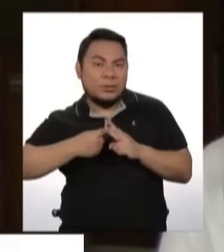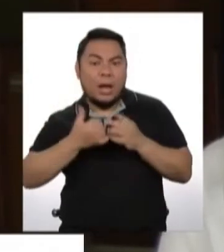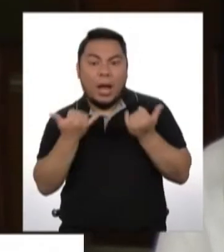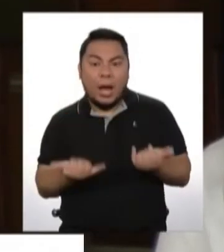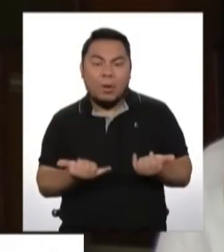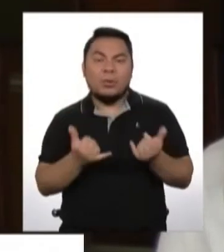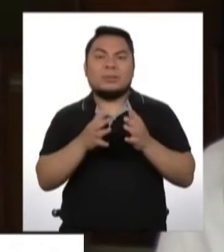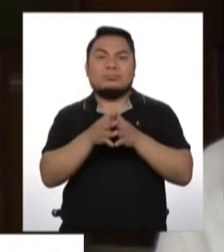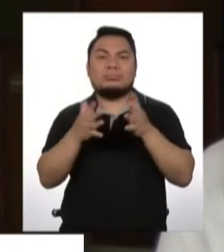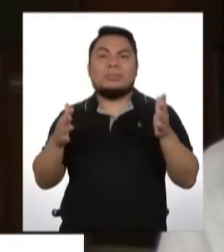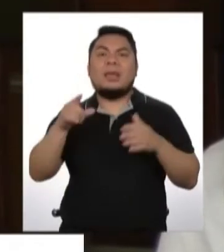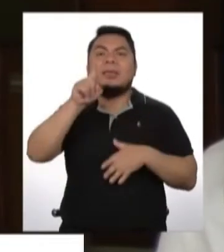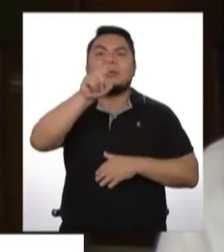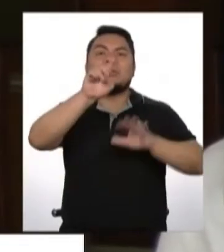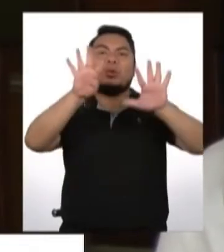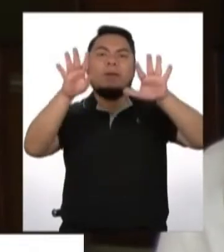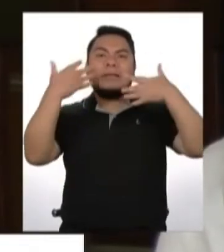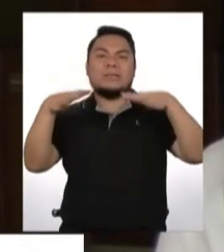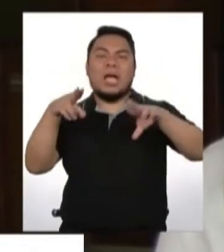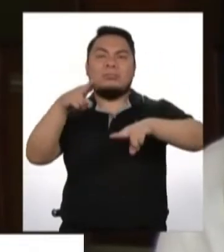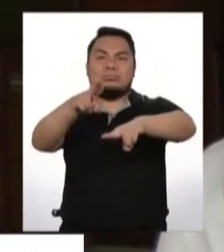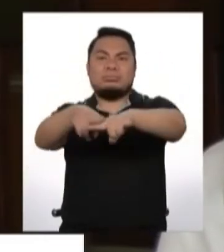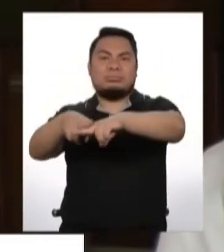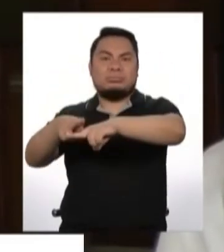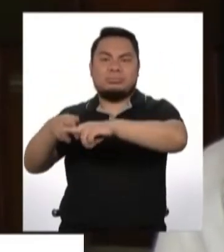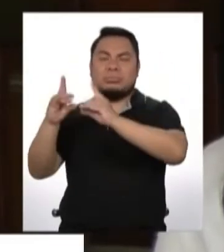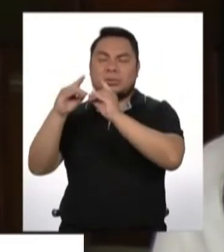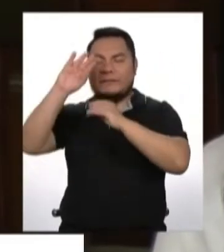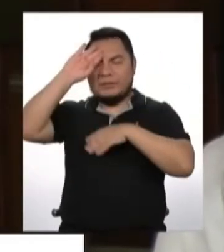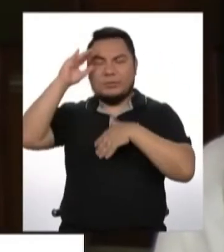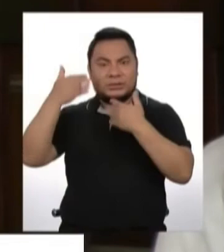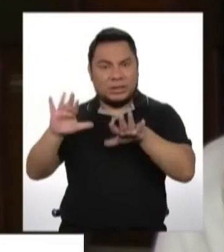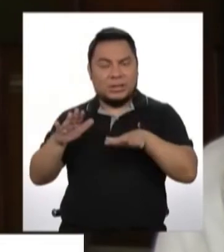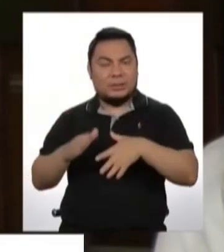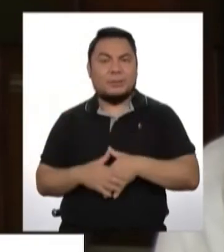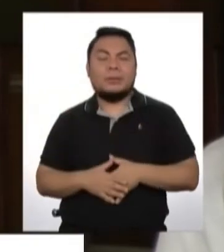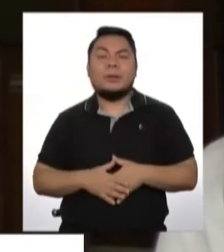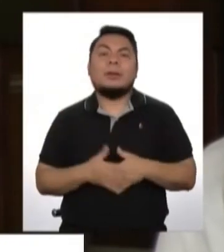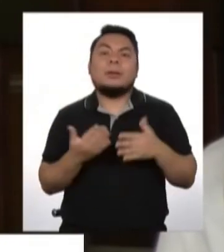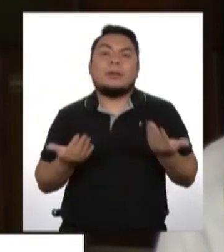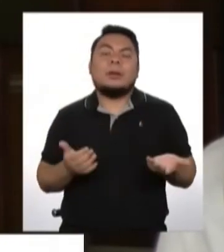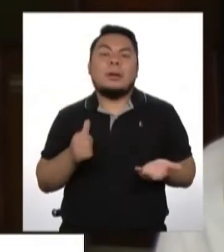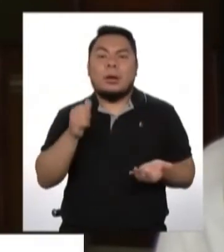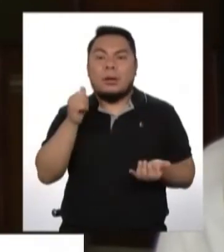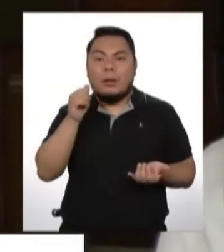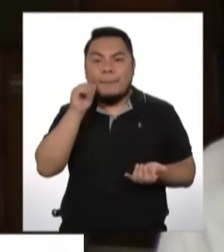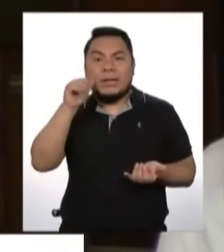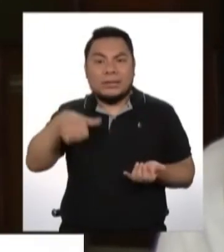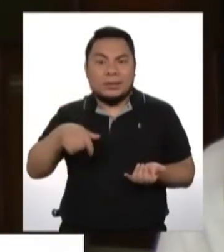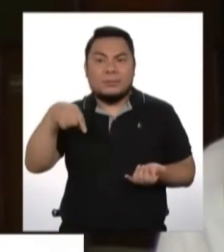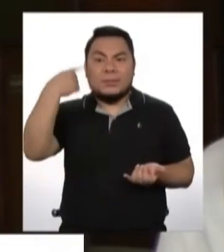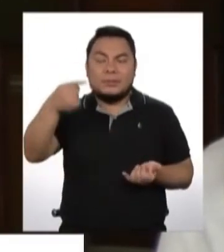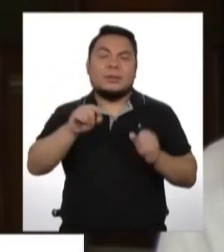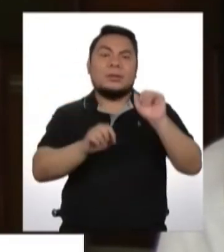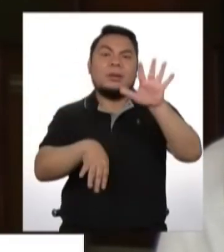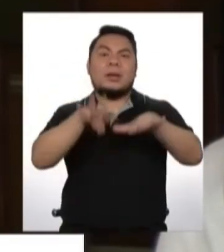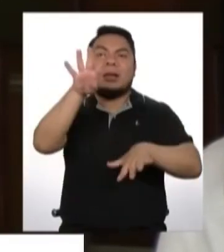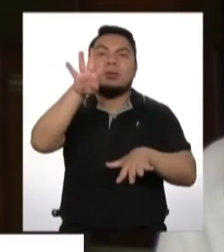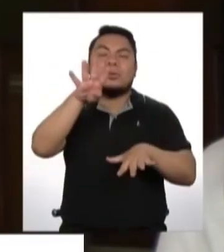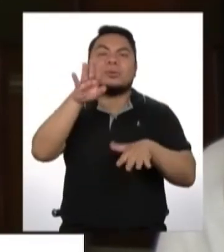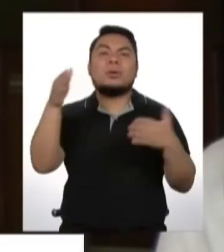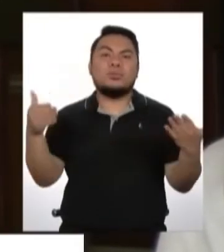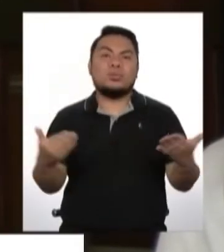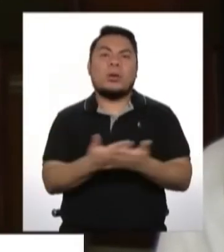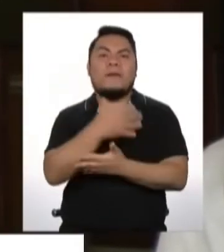están ocupadas 19. En el transcurso de mañana y pasado, 14 nuevas unidades de cuidados